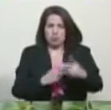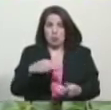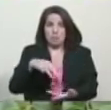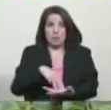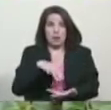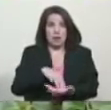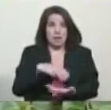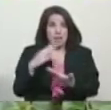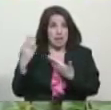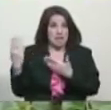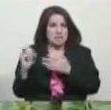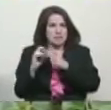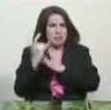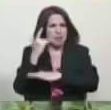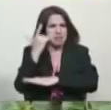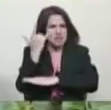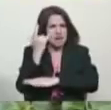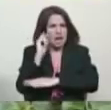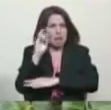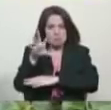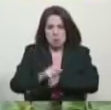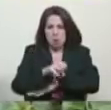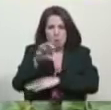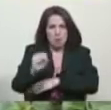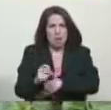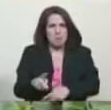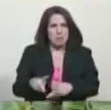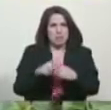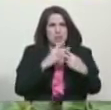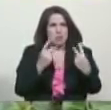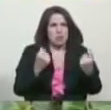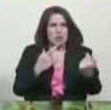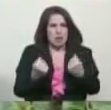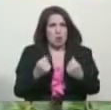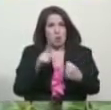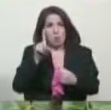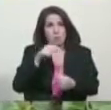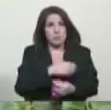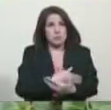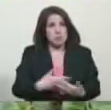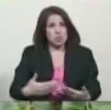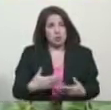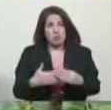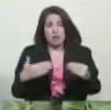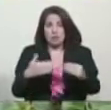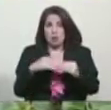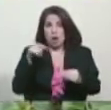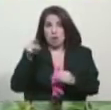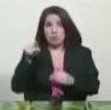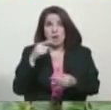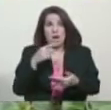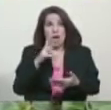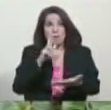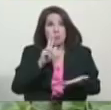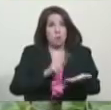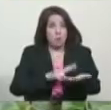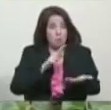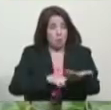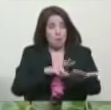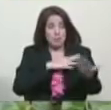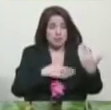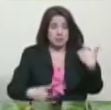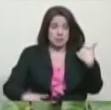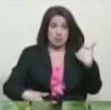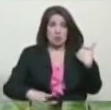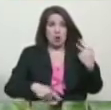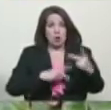Estas maticas han sido compradas gracias a un crédito de $1 millón que usted aprobó, presidente, para todos los productores de flores de los Altos Mirandinos.